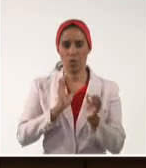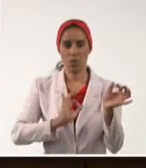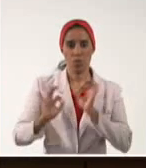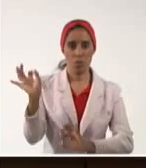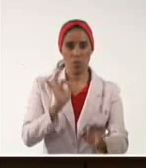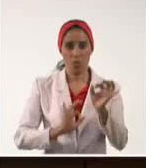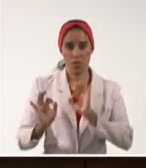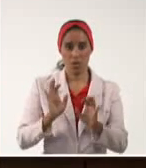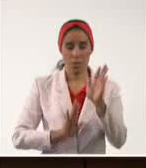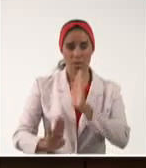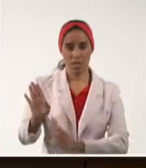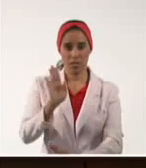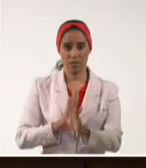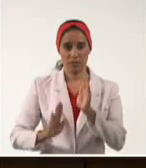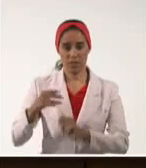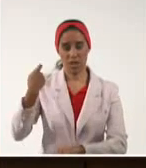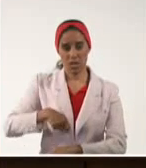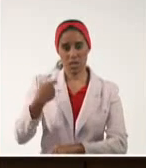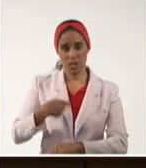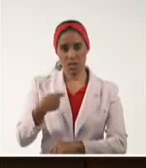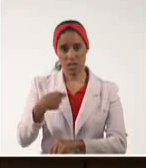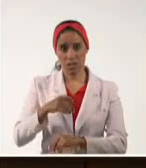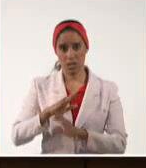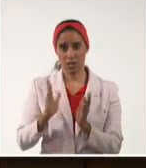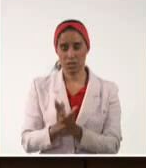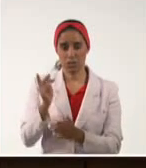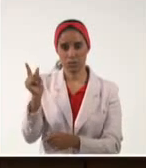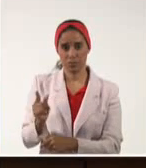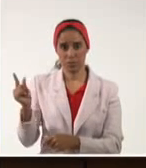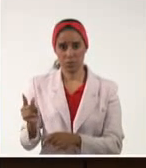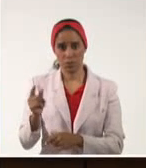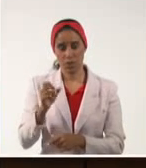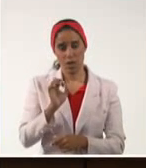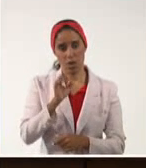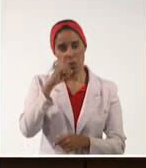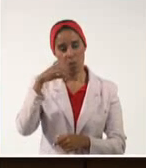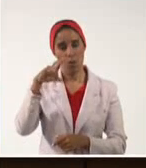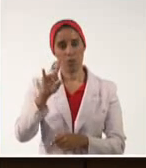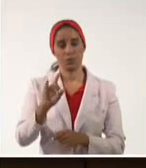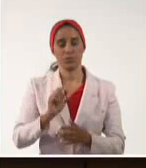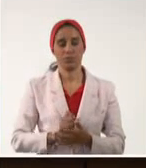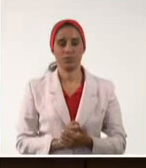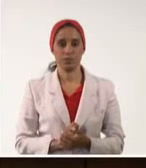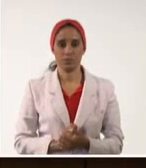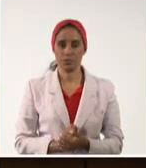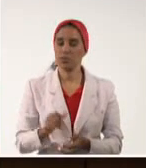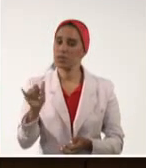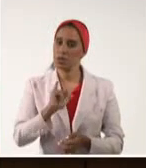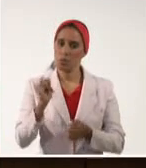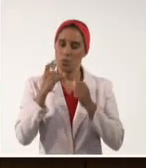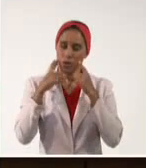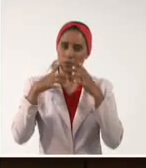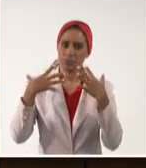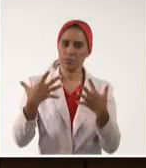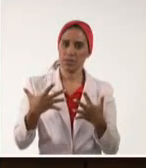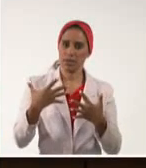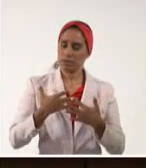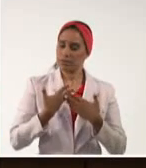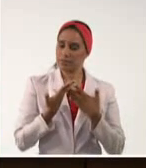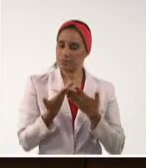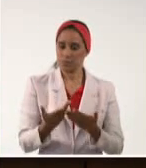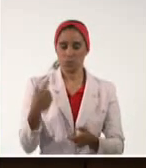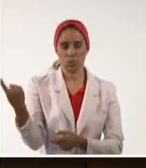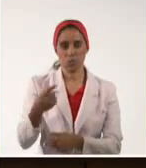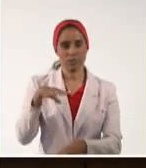Derechos Humanos de la Organización de Naciones Unidas. Resultó también una gran satisfacción la elección de Cuba